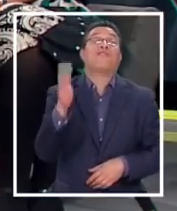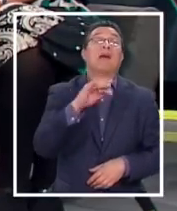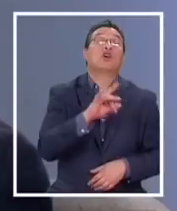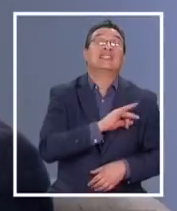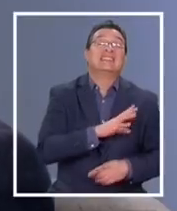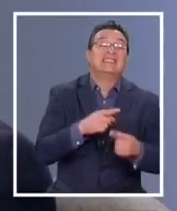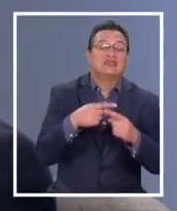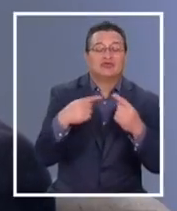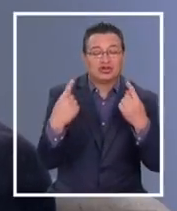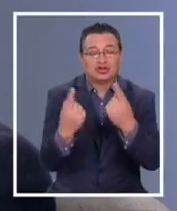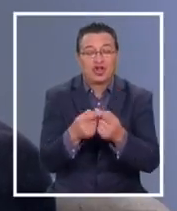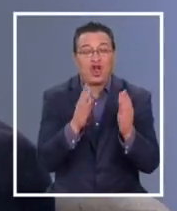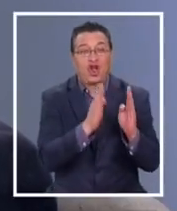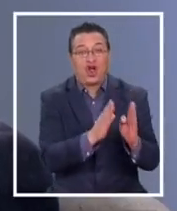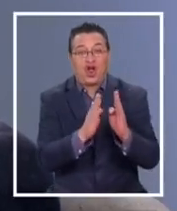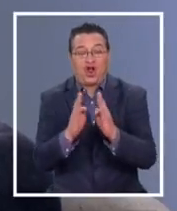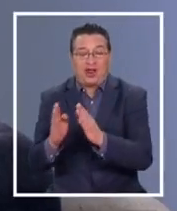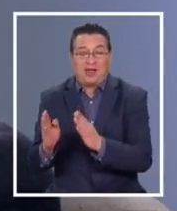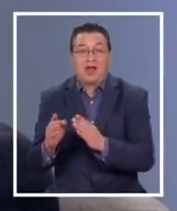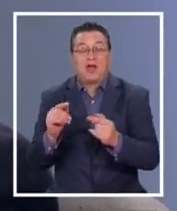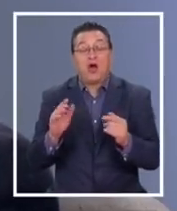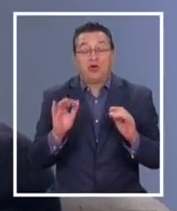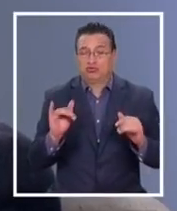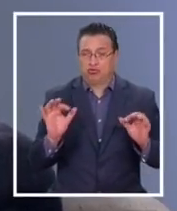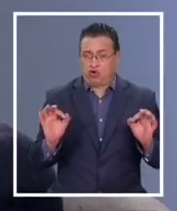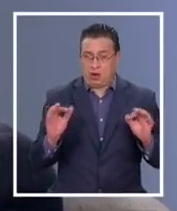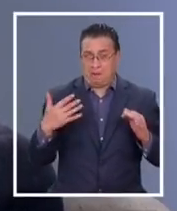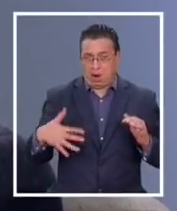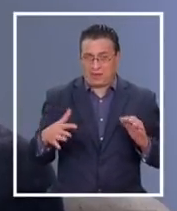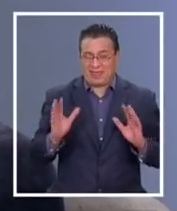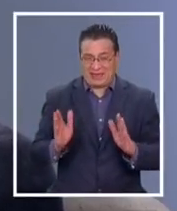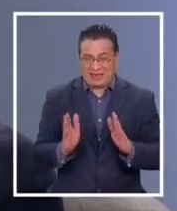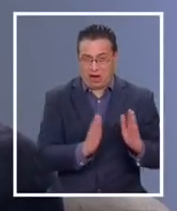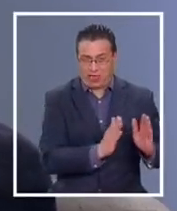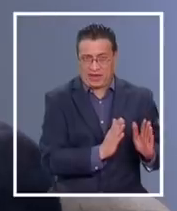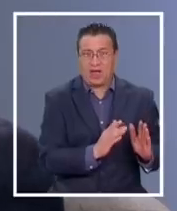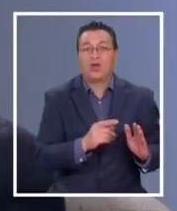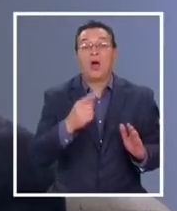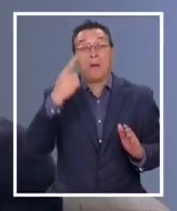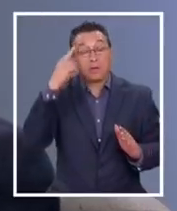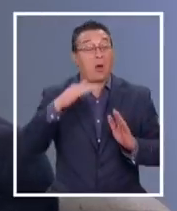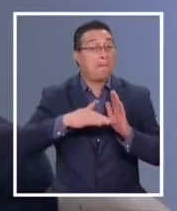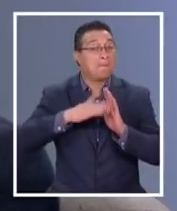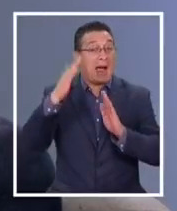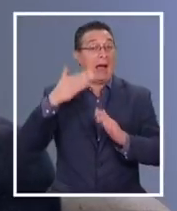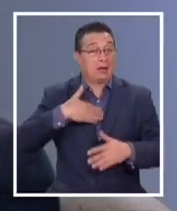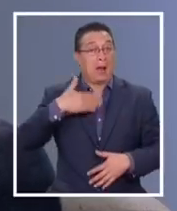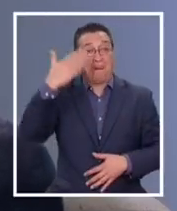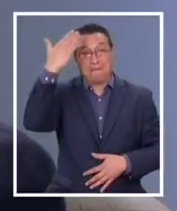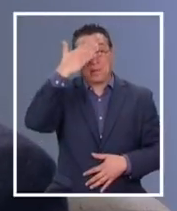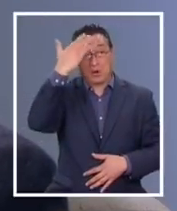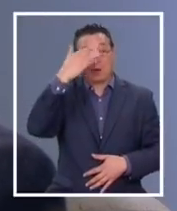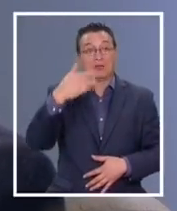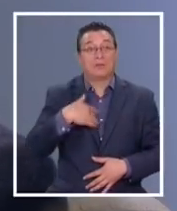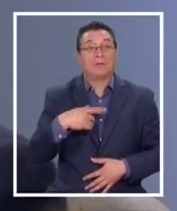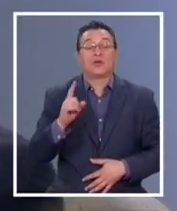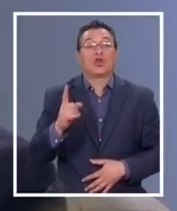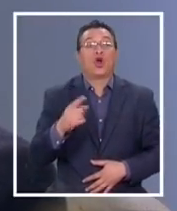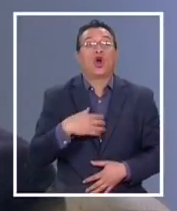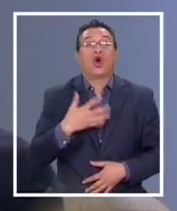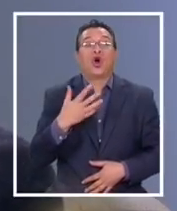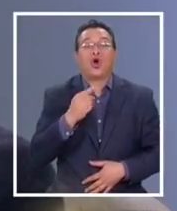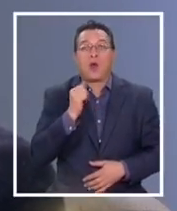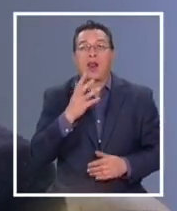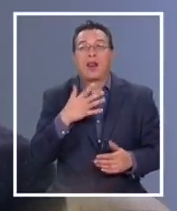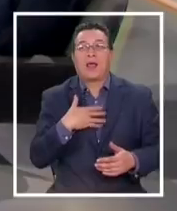día. Todos ordenados, que es lo importante. Pero lo que más me preocupa a mí es que no nos demos